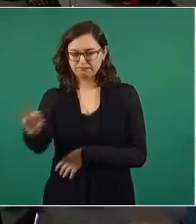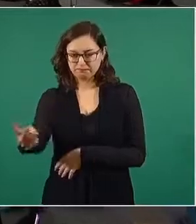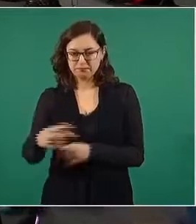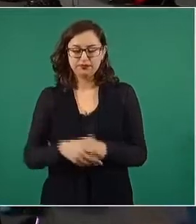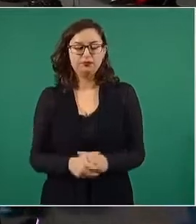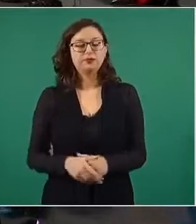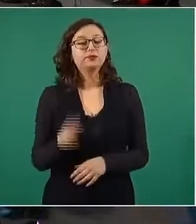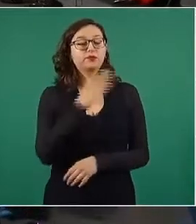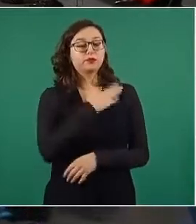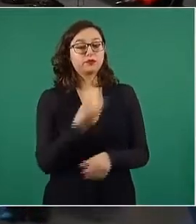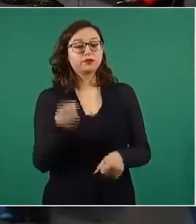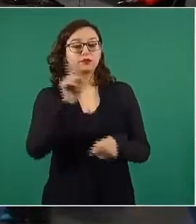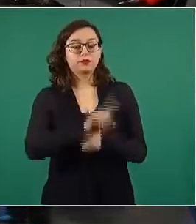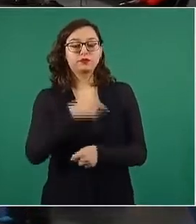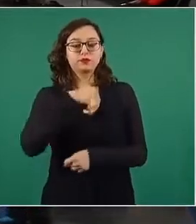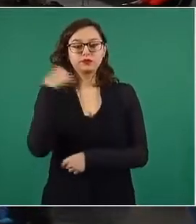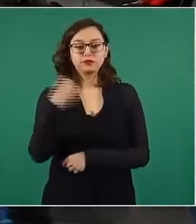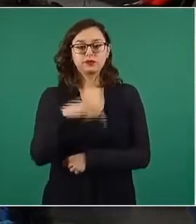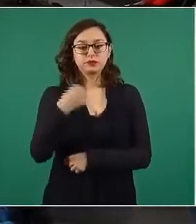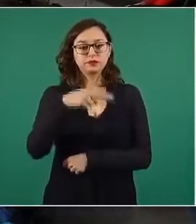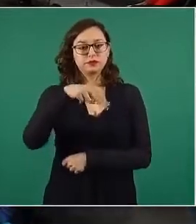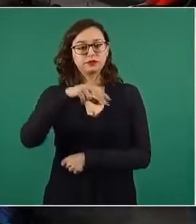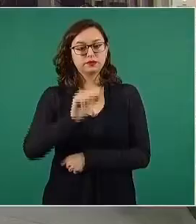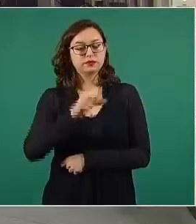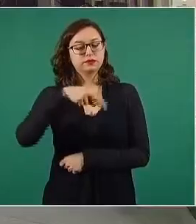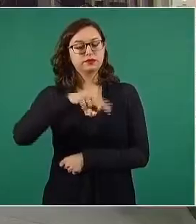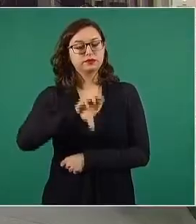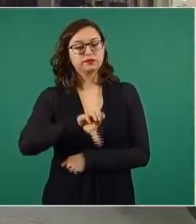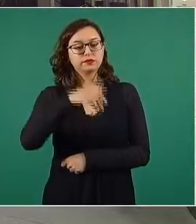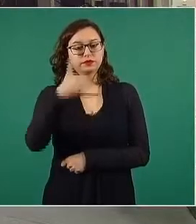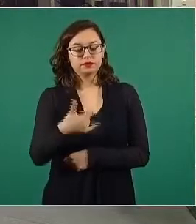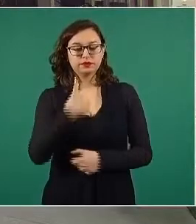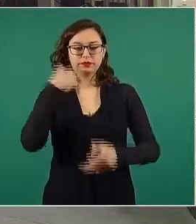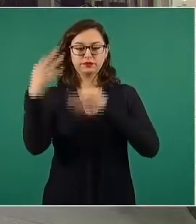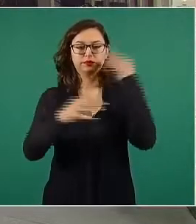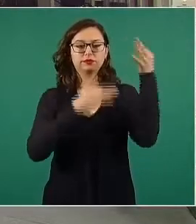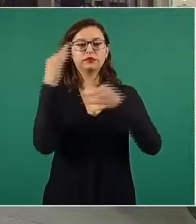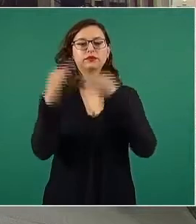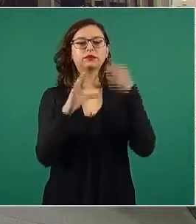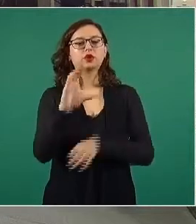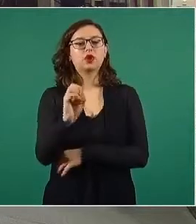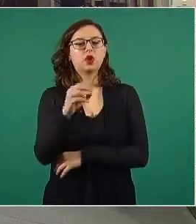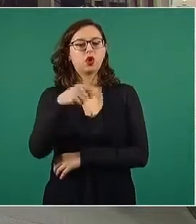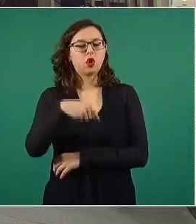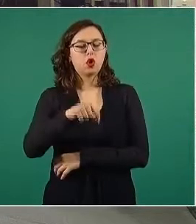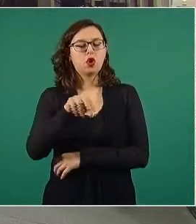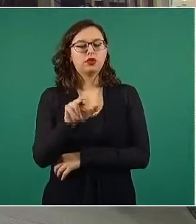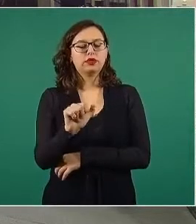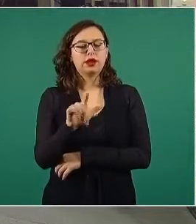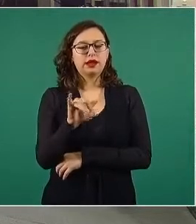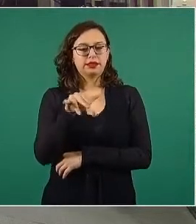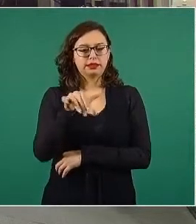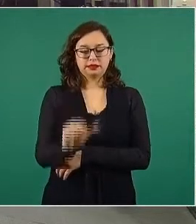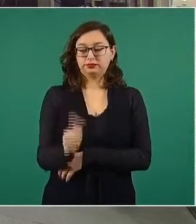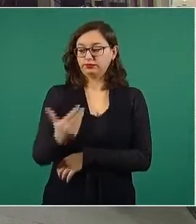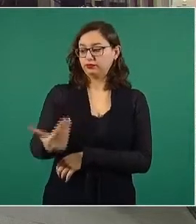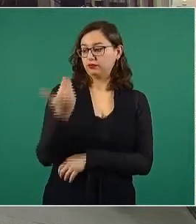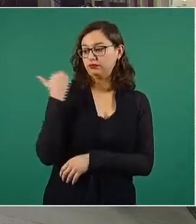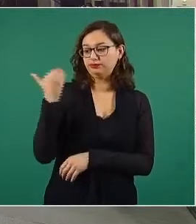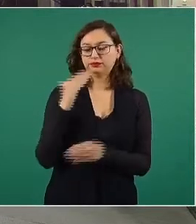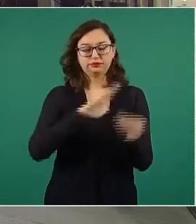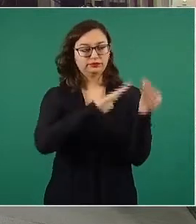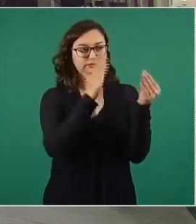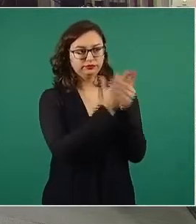Nancy Flores, de la revista Contralínea. Recientemente en Contralínea publicamos unos expedientes a los que tuvimos acceso que